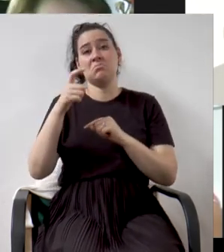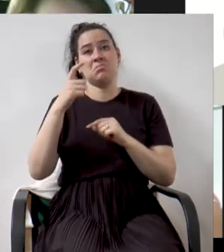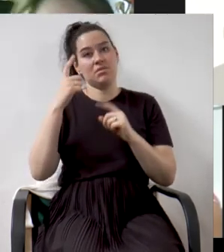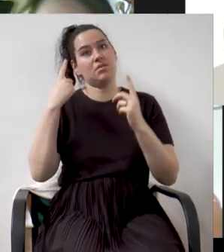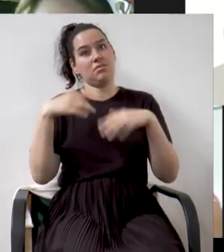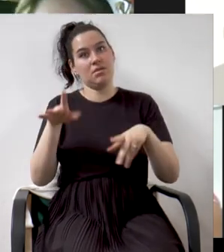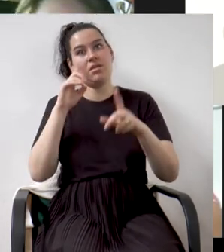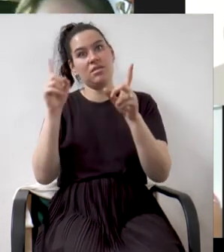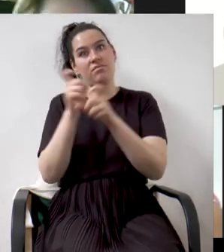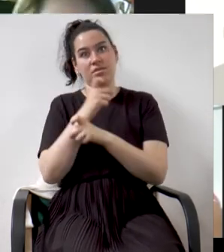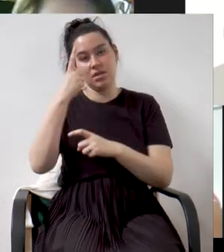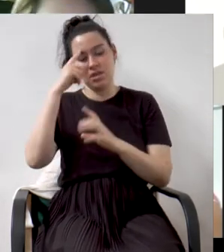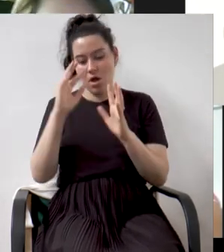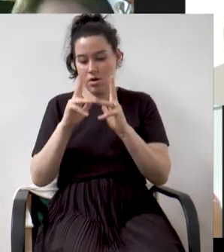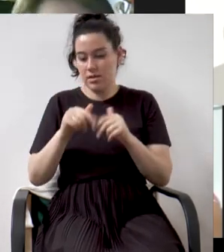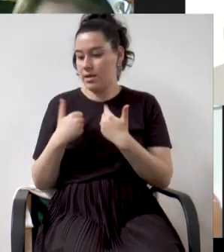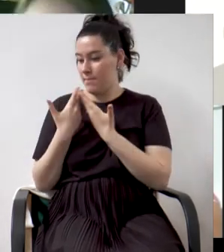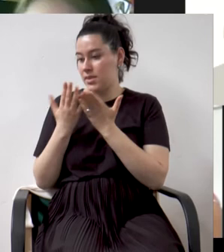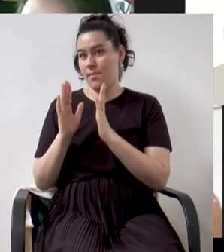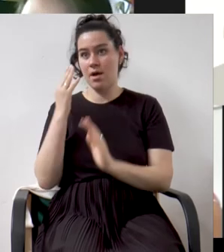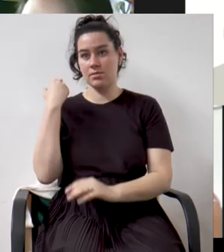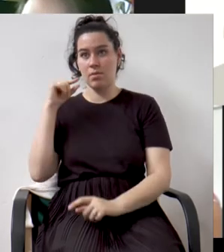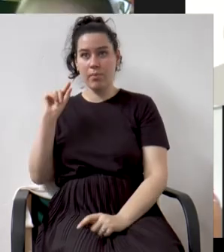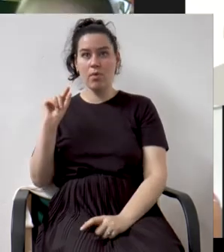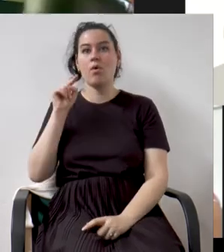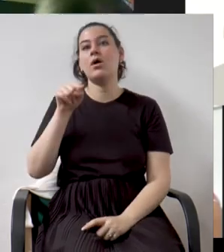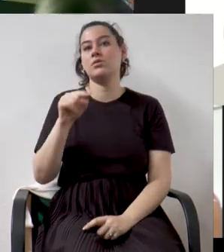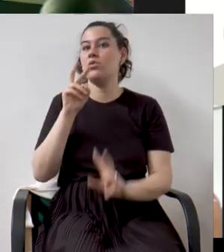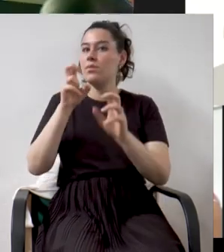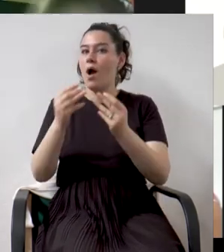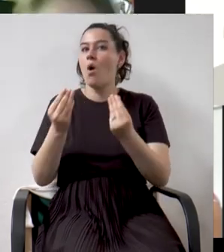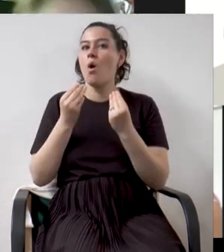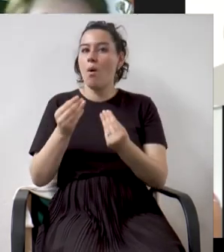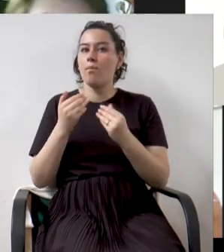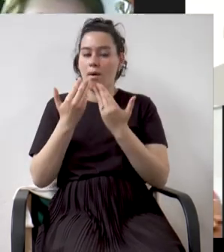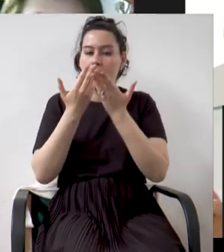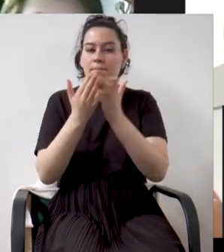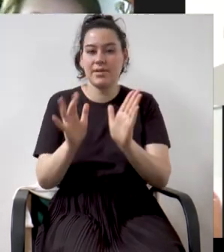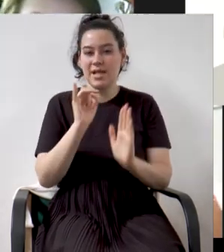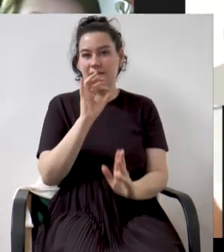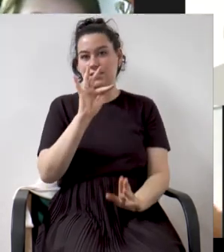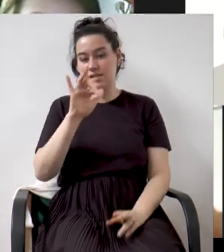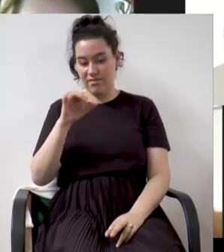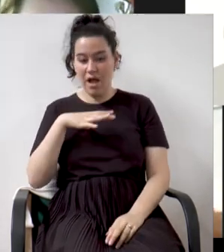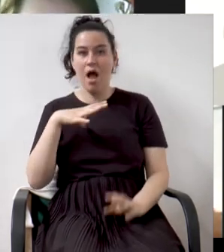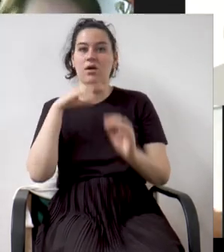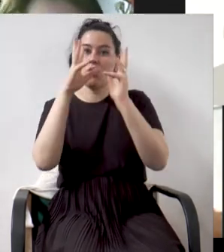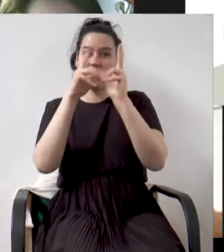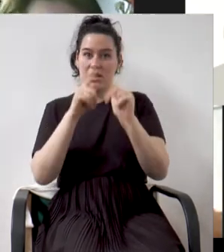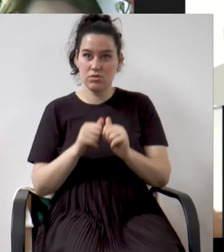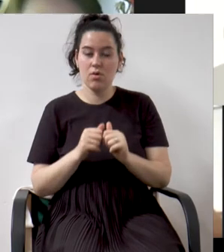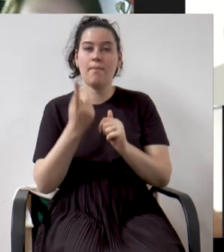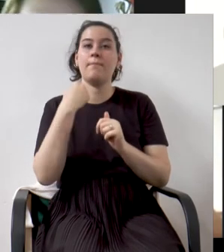compleja, que estamos recién iniciando, y a eso voy con cómo se inserta el ICEF. El ICEF tiene obligación de insertarse,